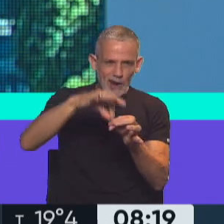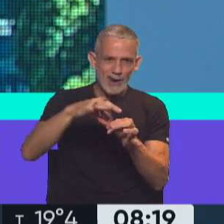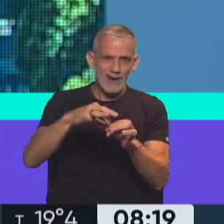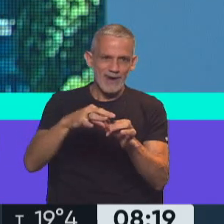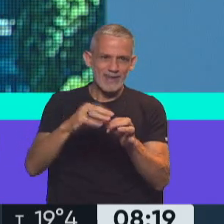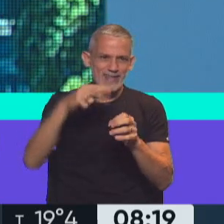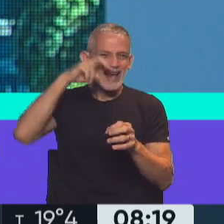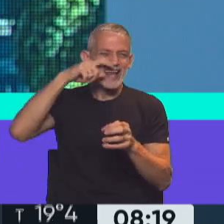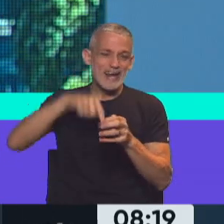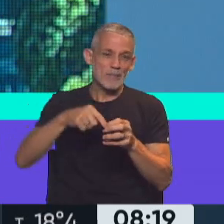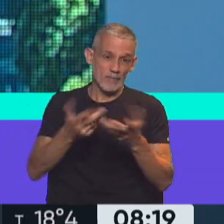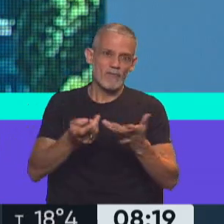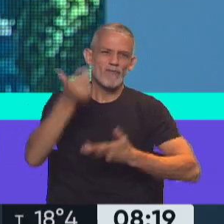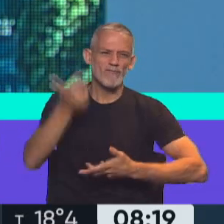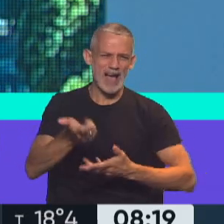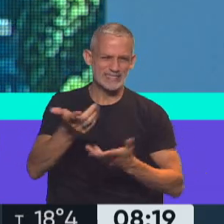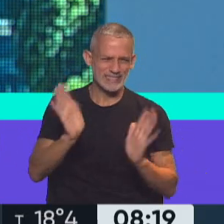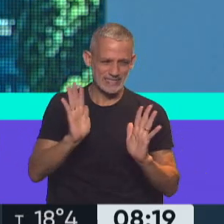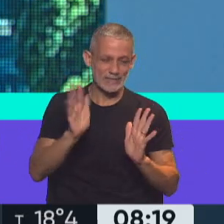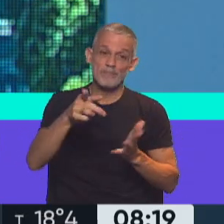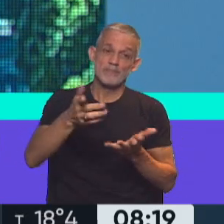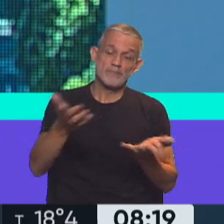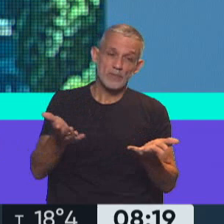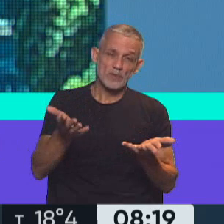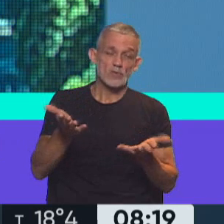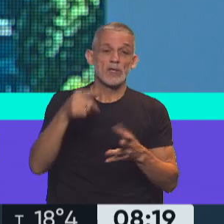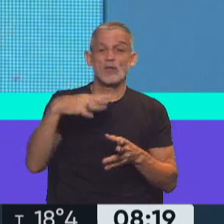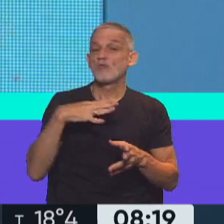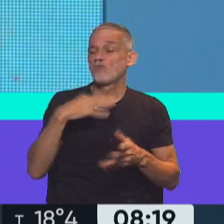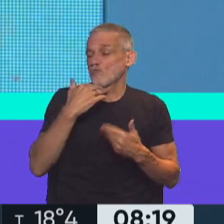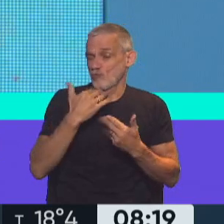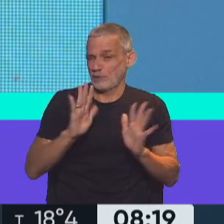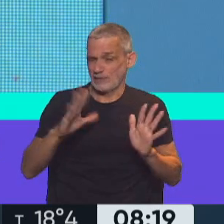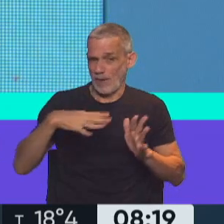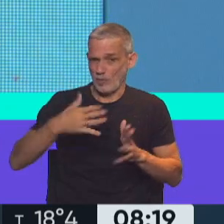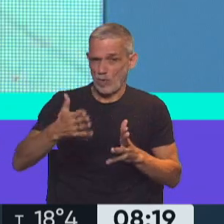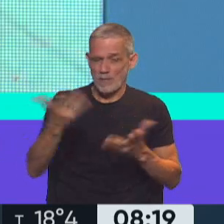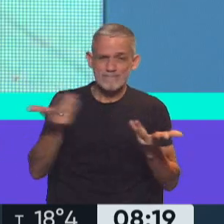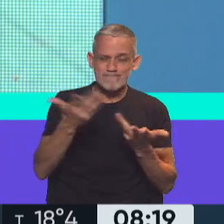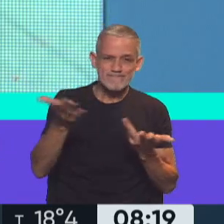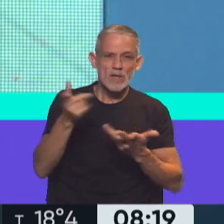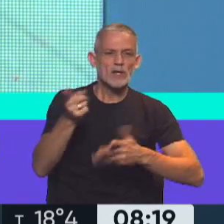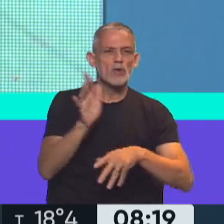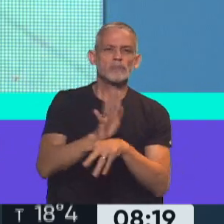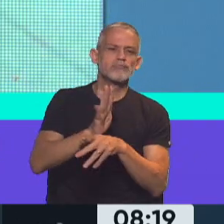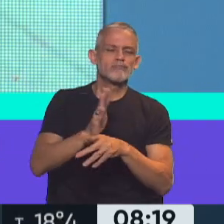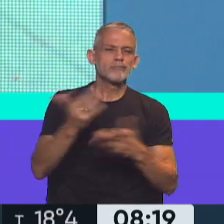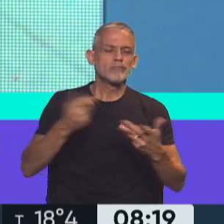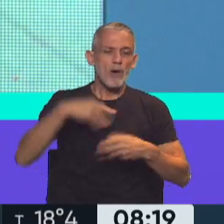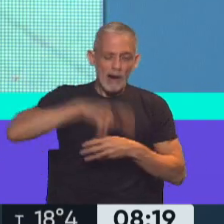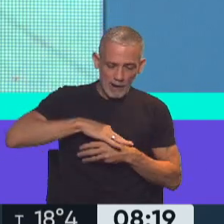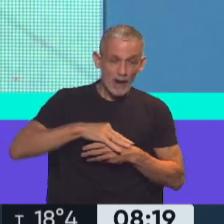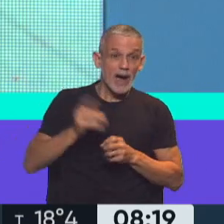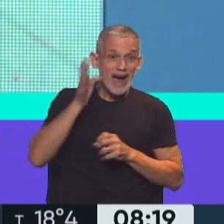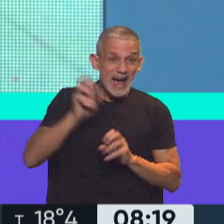tracto respiratorio principalmente. Entonces, lo que todavía no sabemos es si eso configura un cuadro clínico más